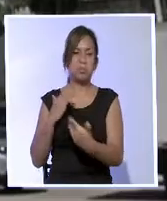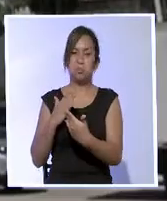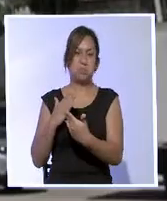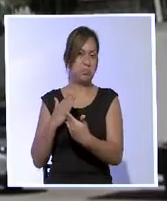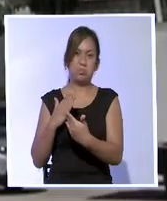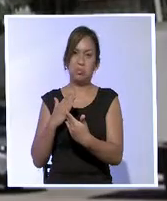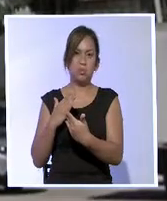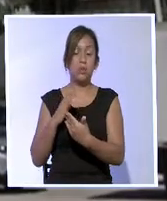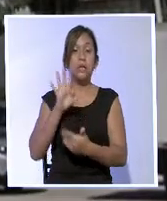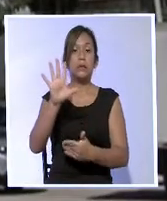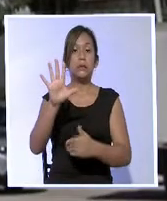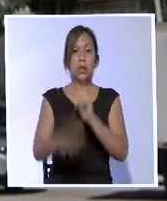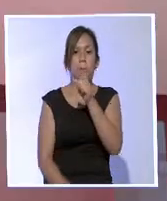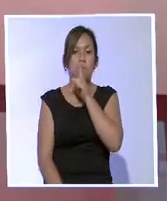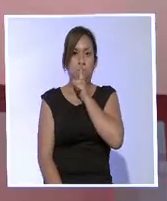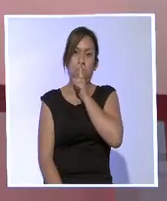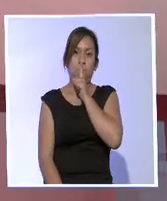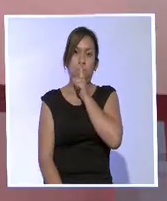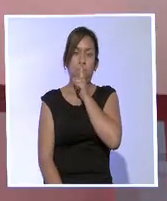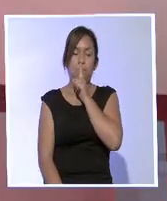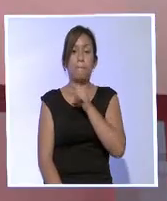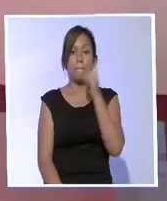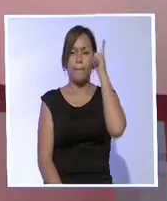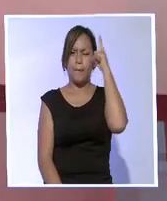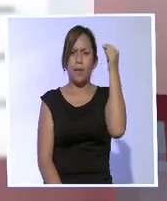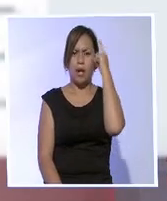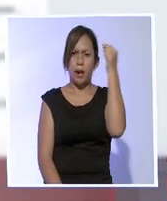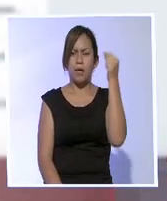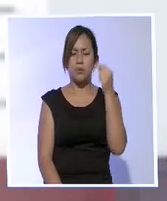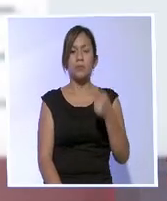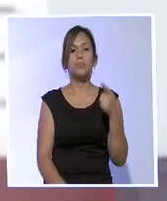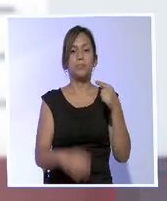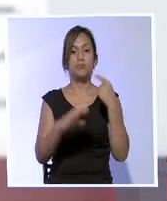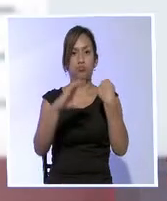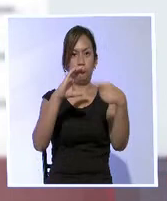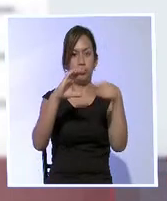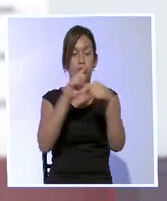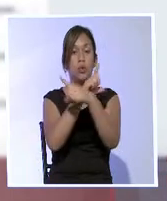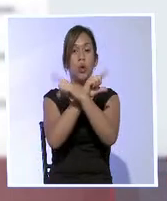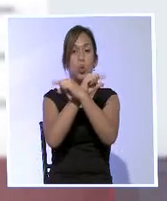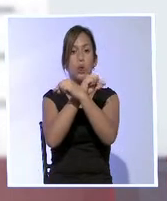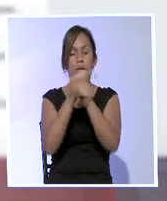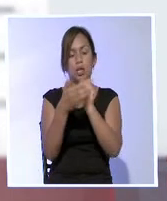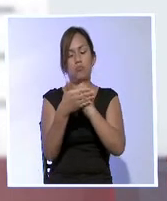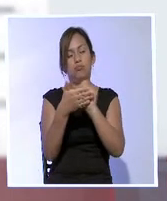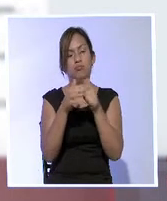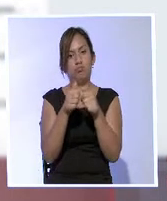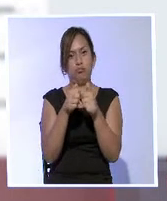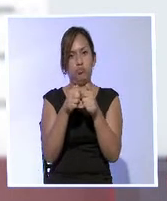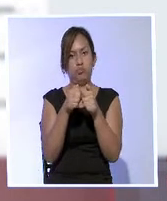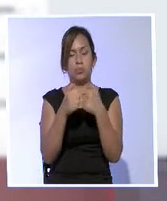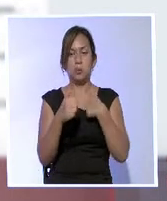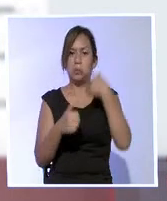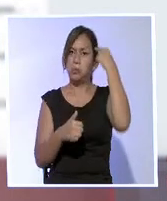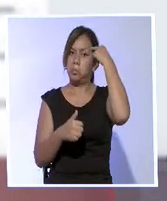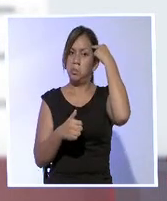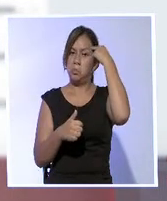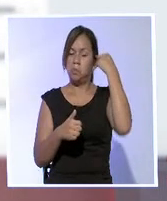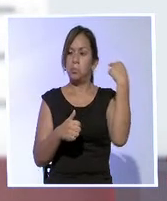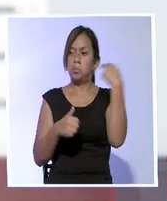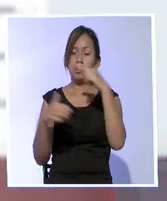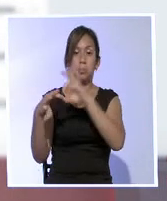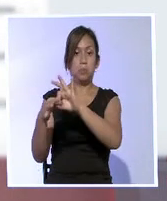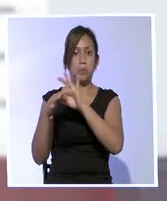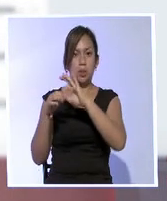5 se ausentaron de ahí que guillermo lasso a través de su cuenta de 'twitter' público consideró que la alianza con